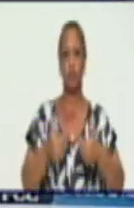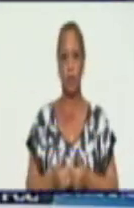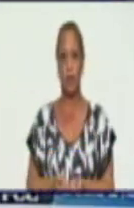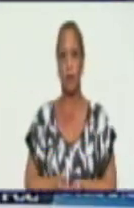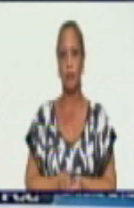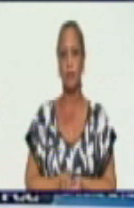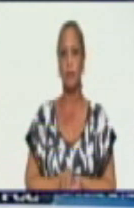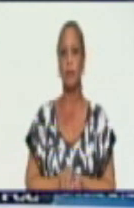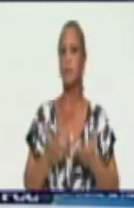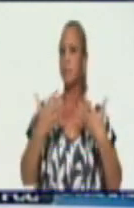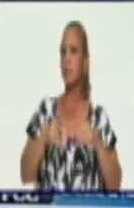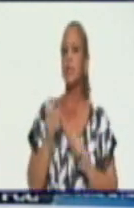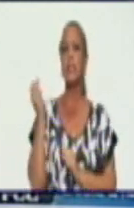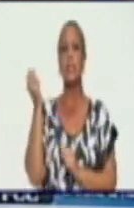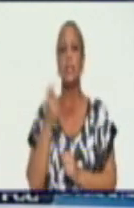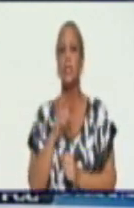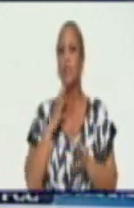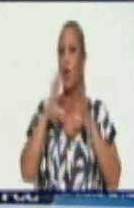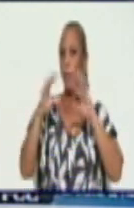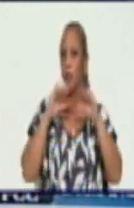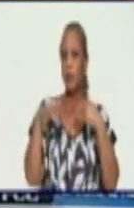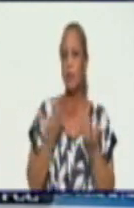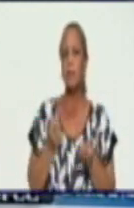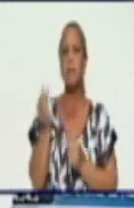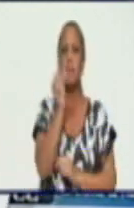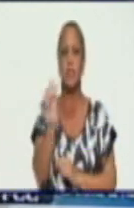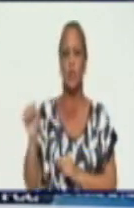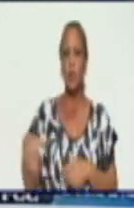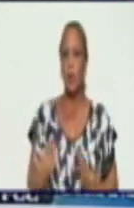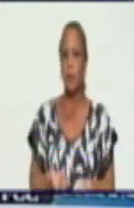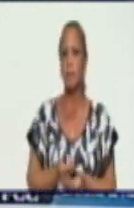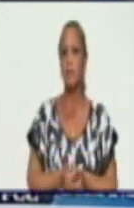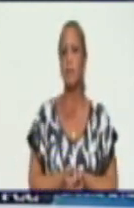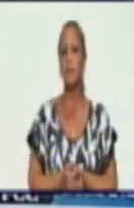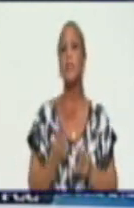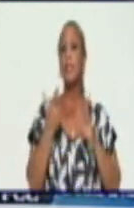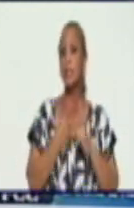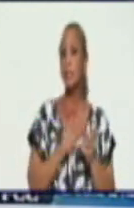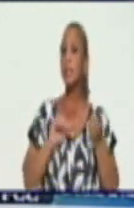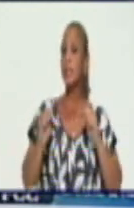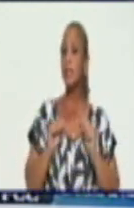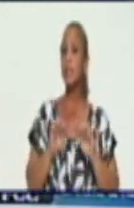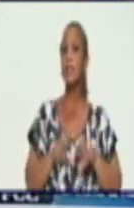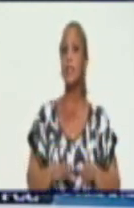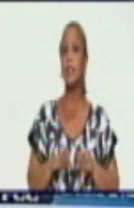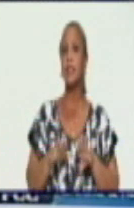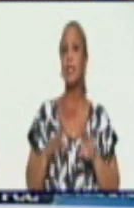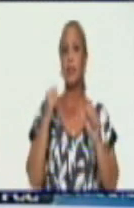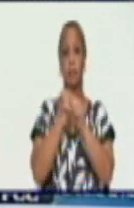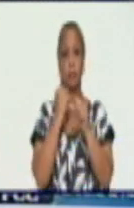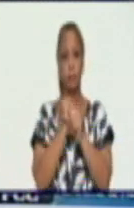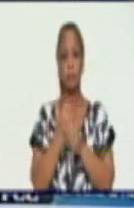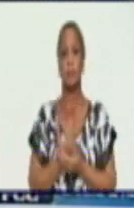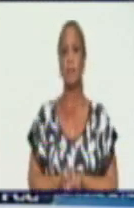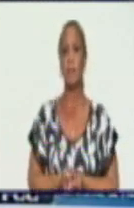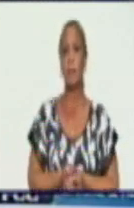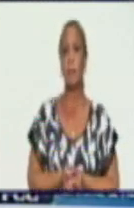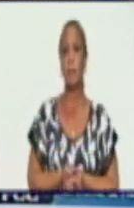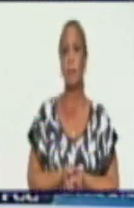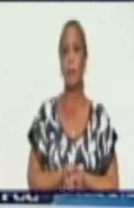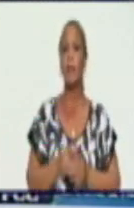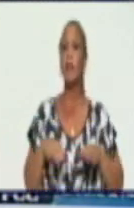infraestructura logística las comunicaciones el personal y se garantiza su vitalidad y yo creo que